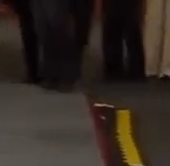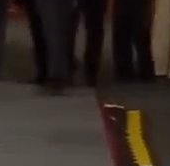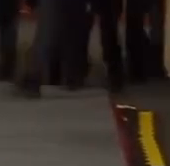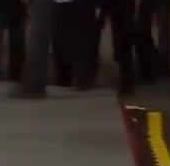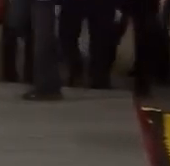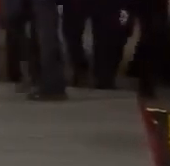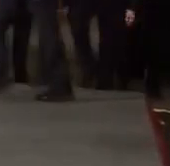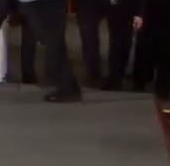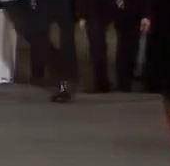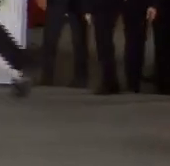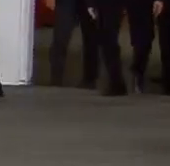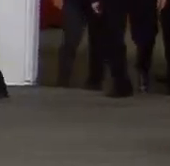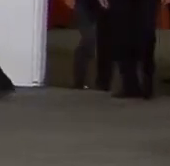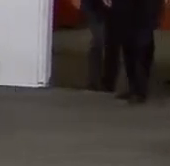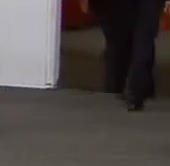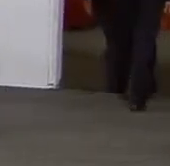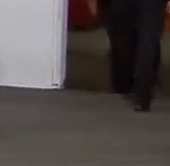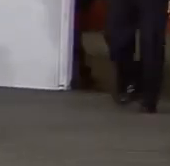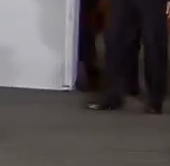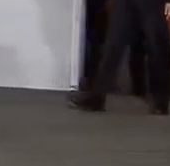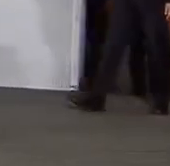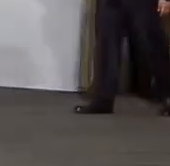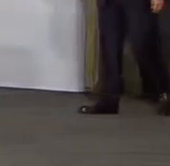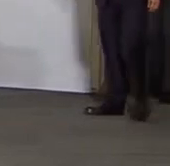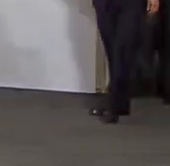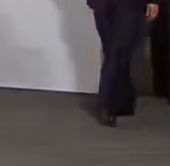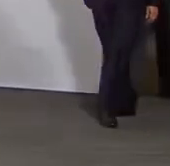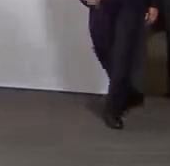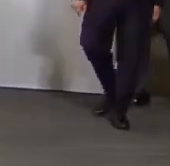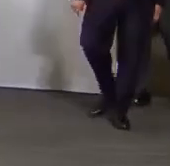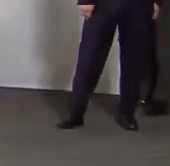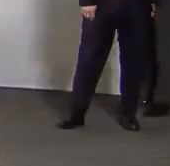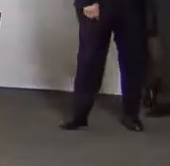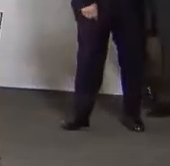Buenos días. Buenos días. Ánimo.